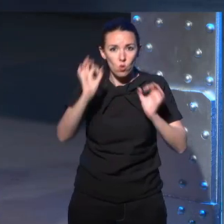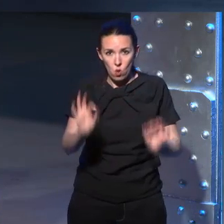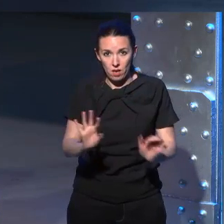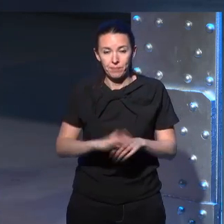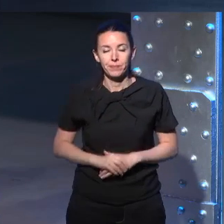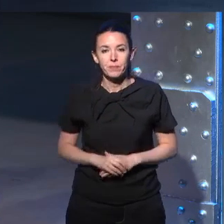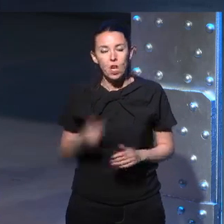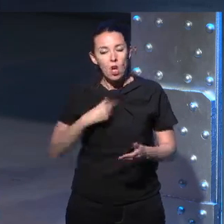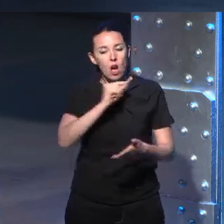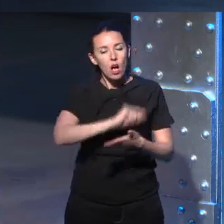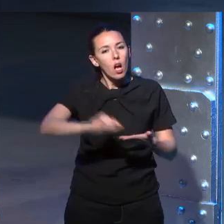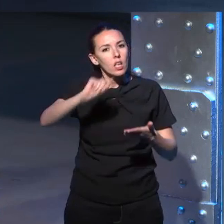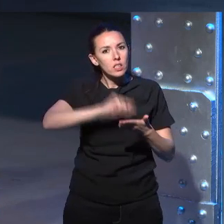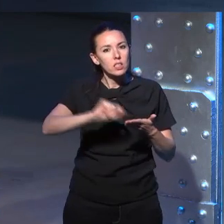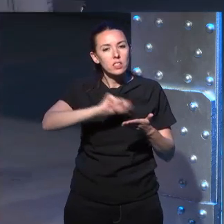Yo he escrito